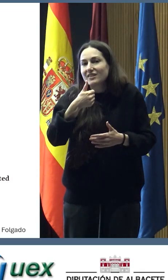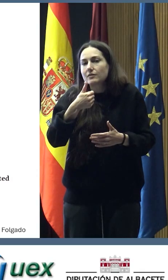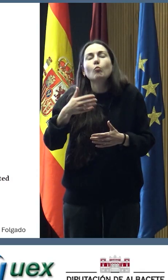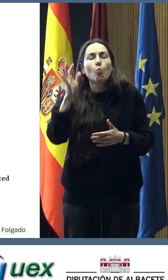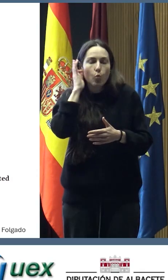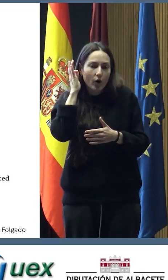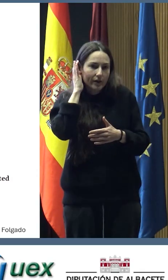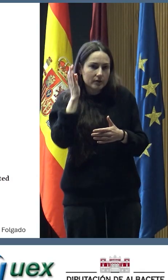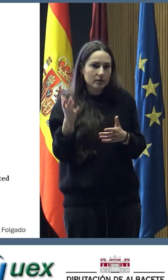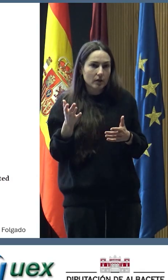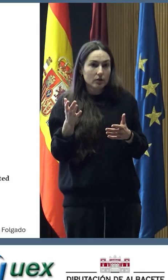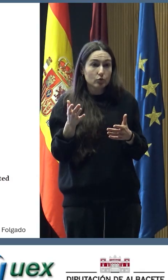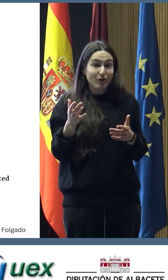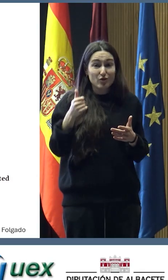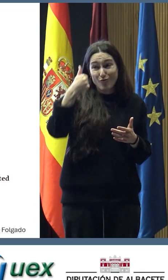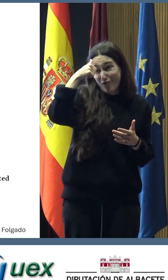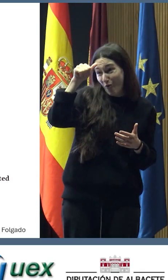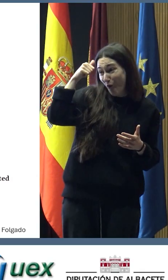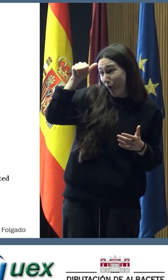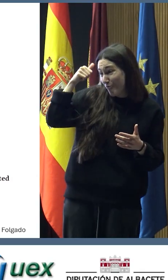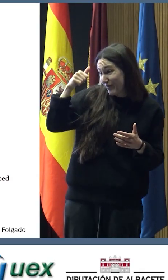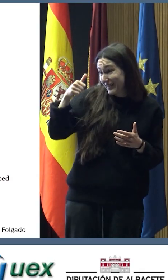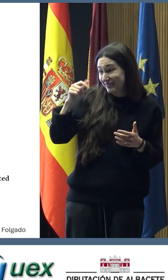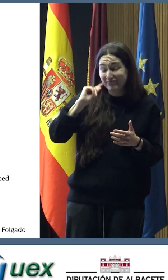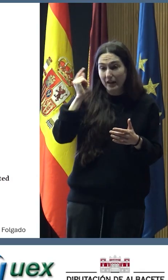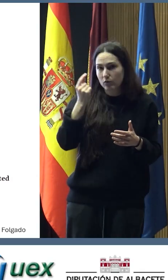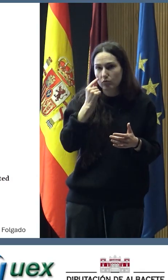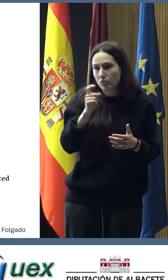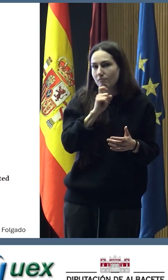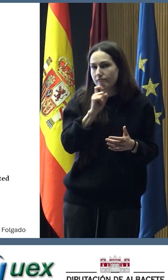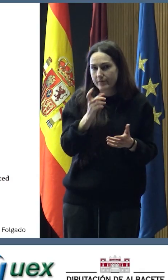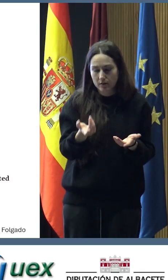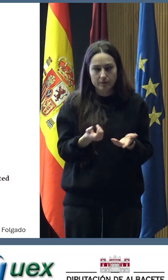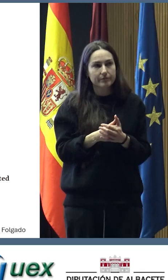pues están infradiagnosticadas en los hombres.